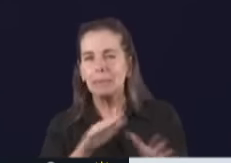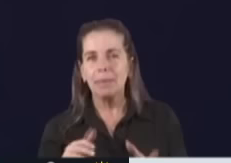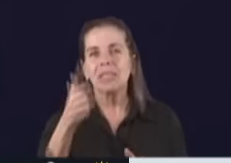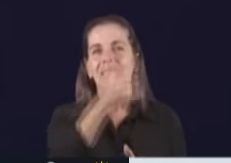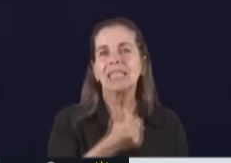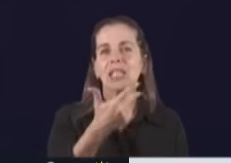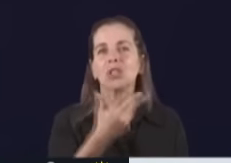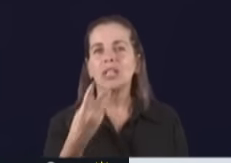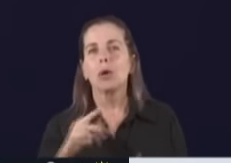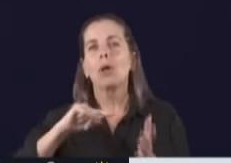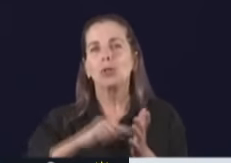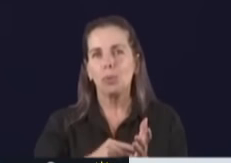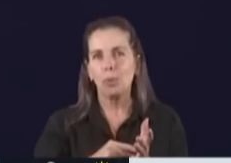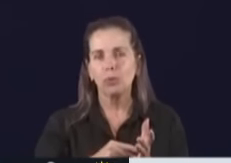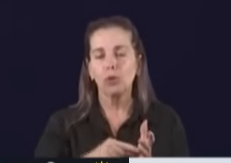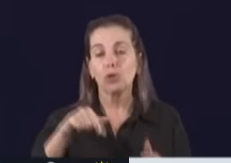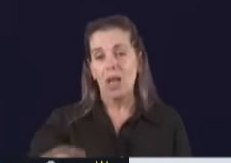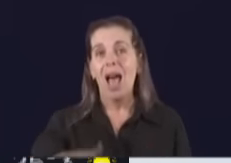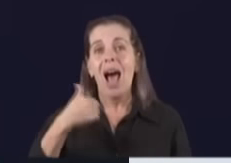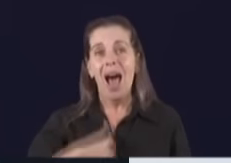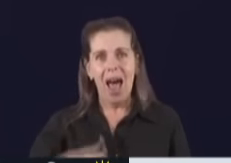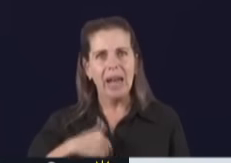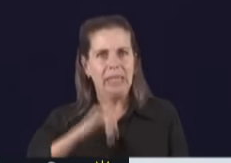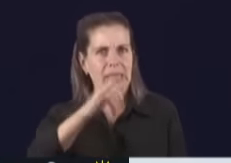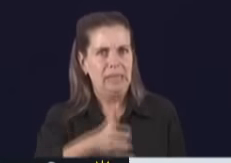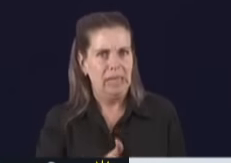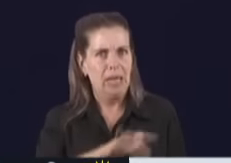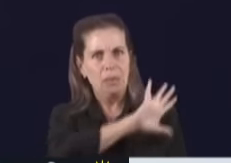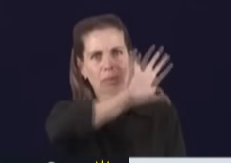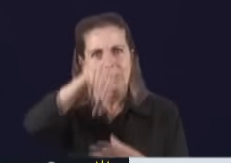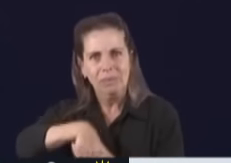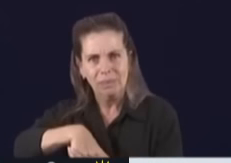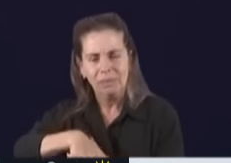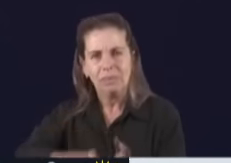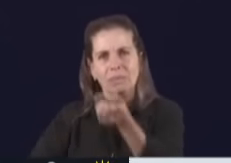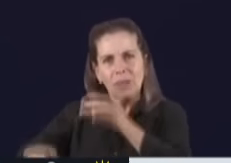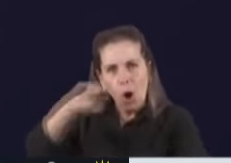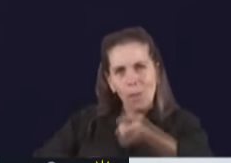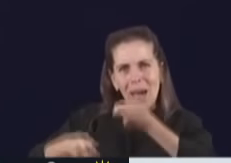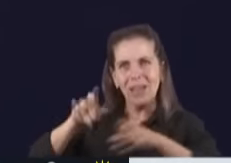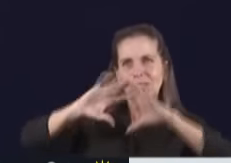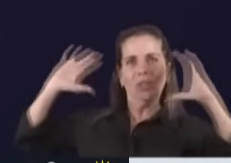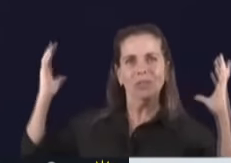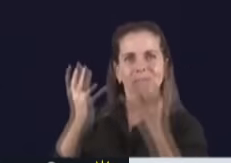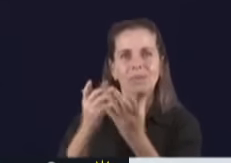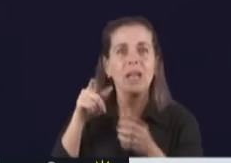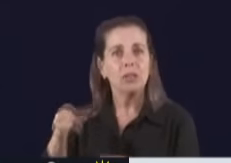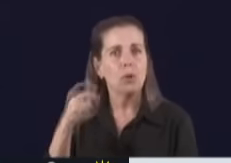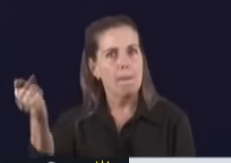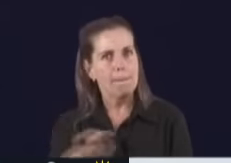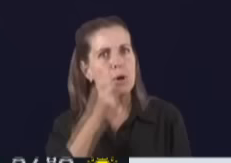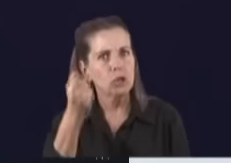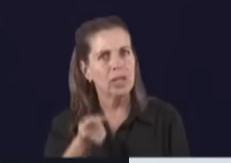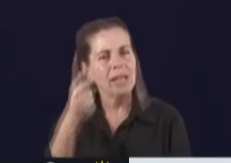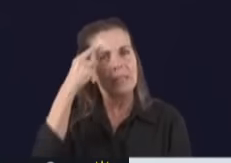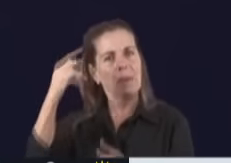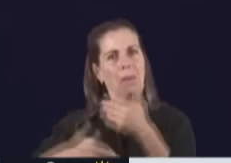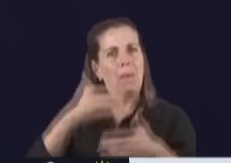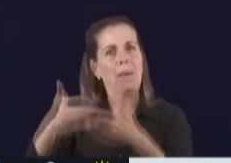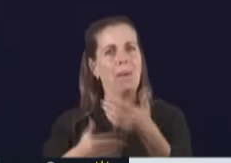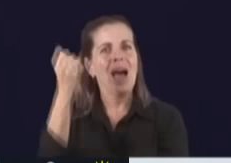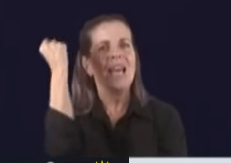puntos básicos y Argentina volvió al mercado de capitales, un hito importante en el camino hacia una economía